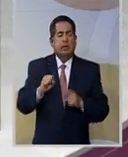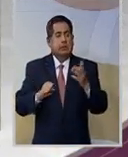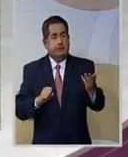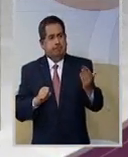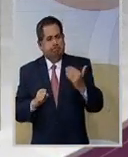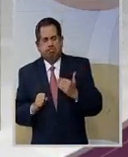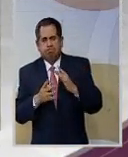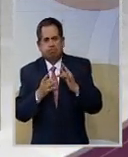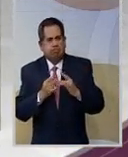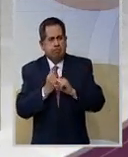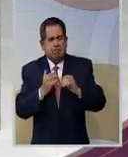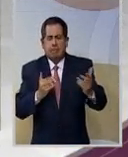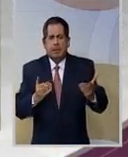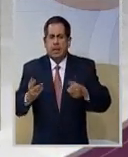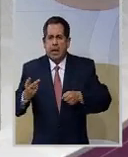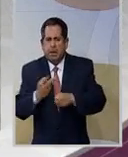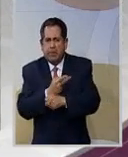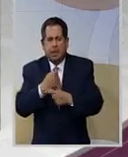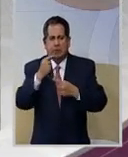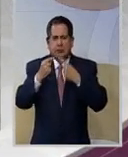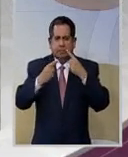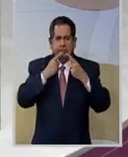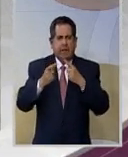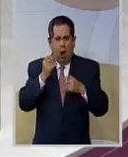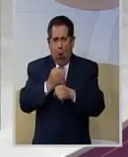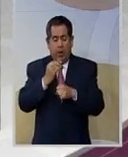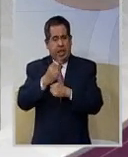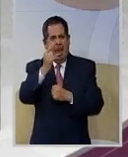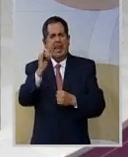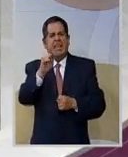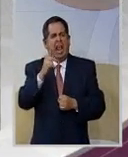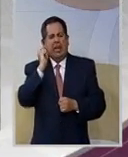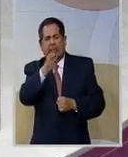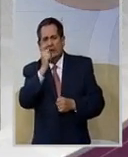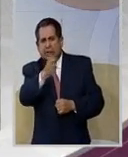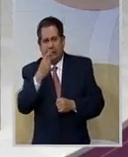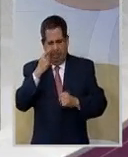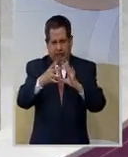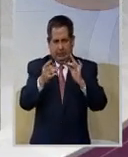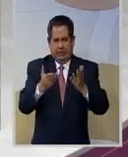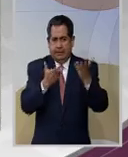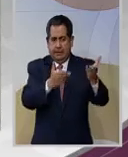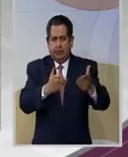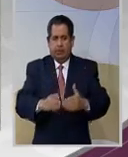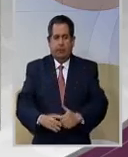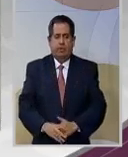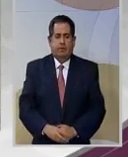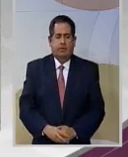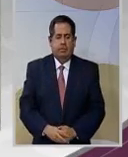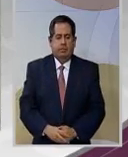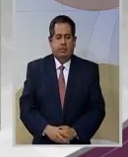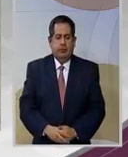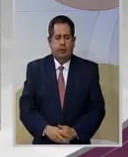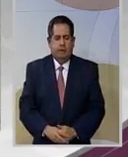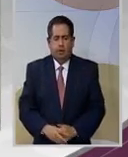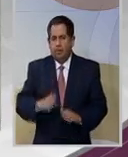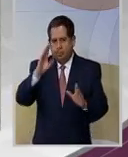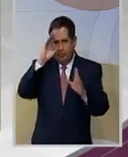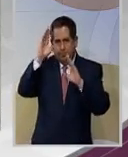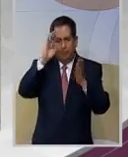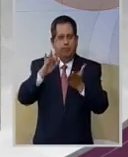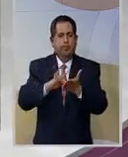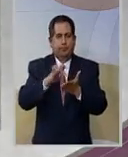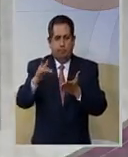informará de qué está ocurriendo y de cuál ha sido el balance hasta estos momentos. ¿Qué tal? Gerardo, Selene Chacón, auditorio del canal del Congreso, a quienes les agradecemos